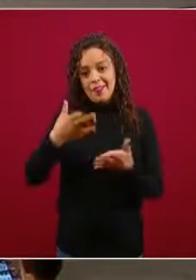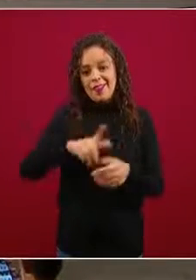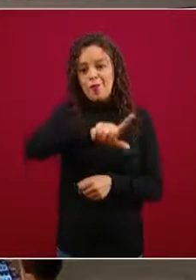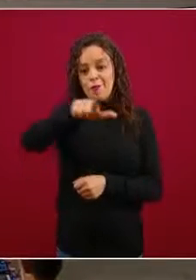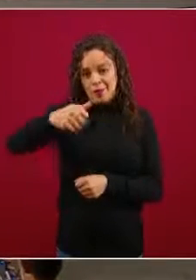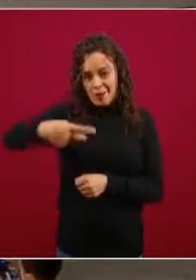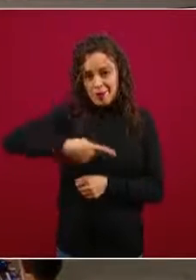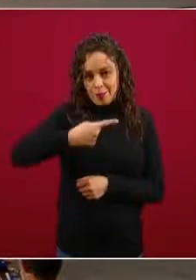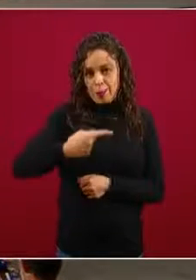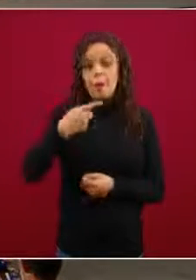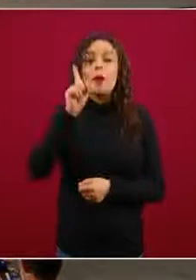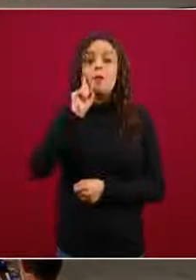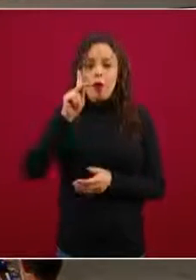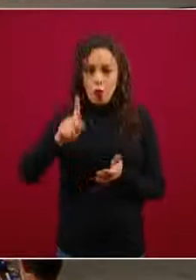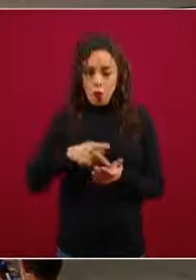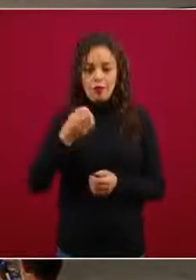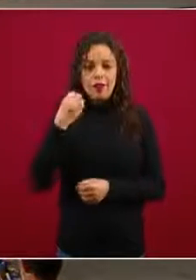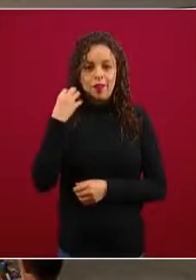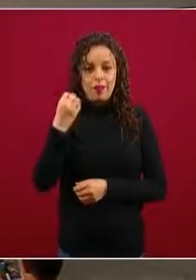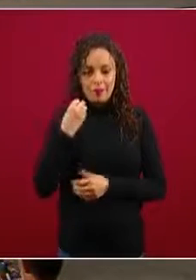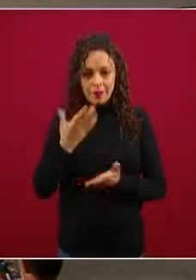prensa. Muchas gracias.